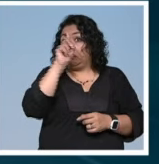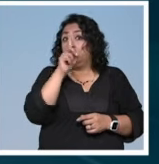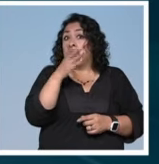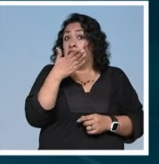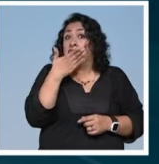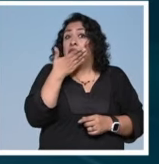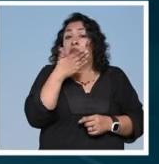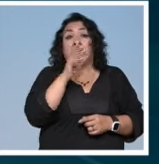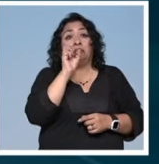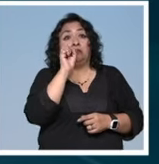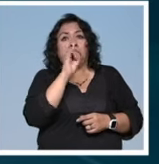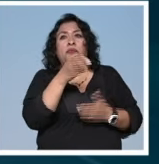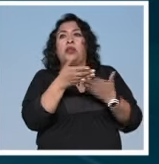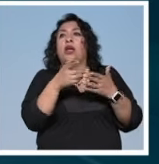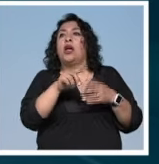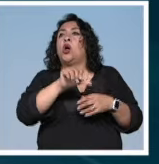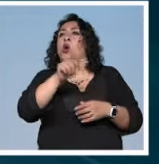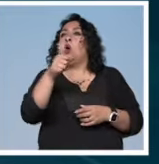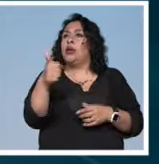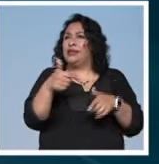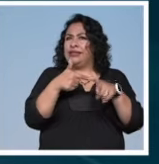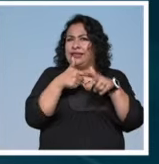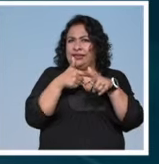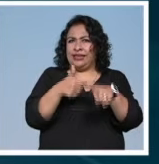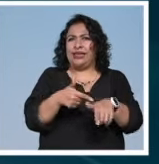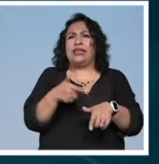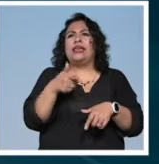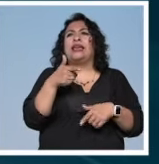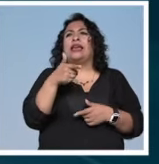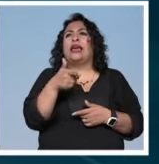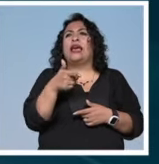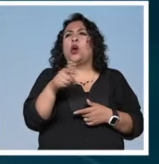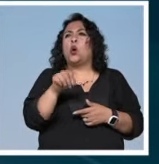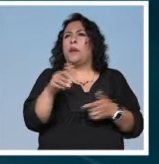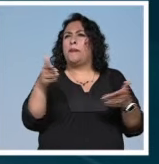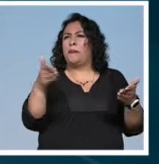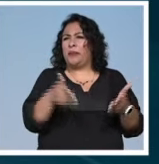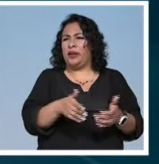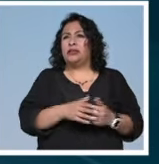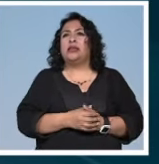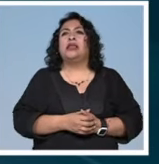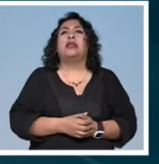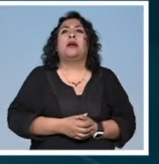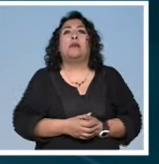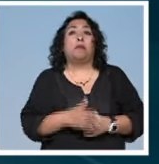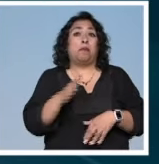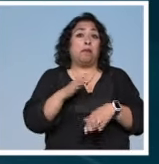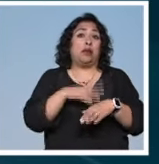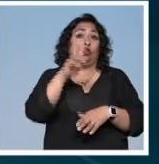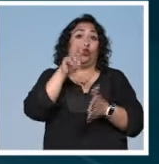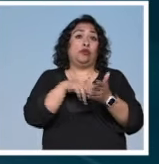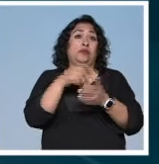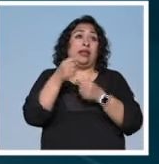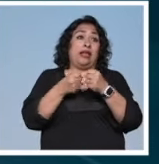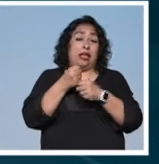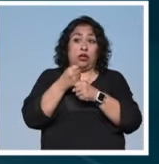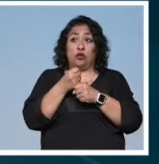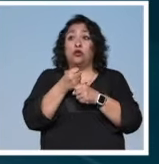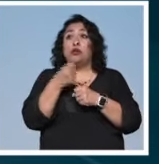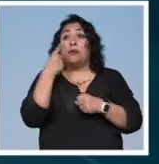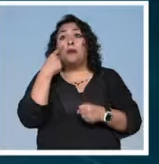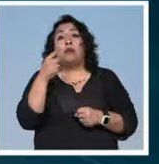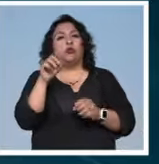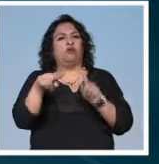recomendaciones. Efectivamente. Y seguimos con este vehículo que les vamos a presentar, que con sus más de 2,000 años se encuentra